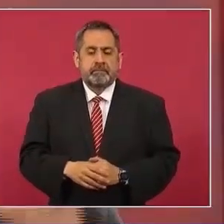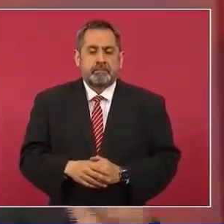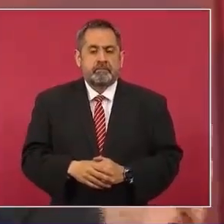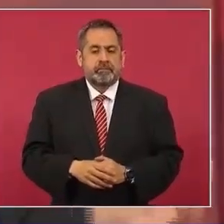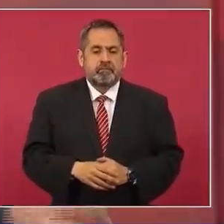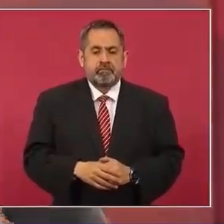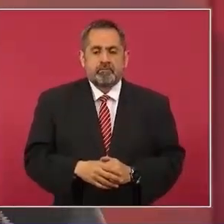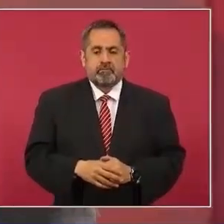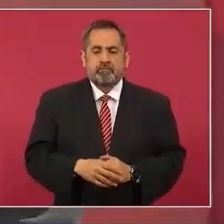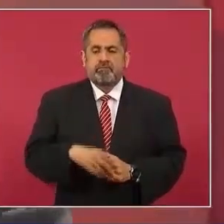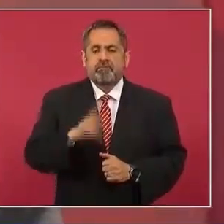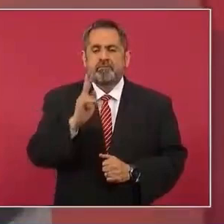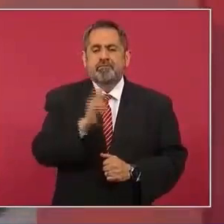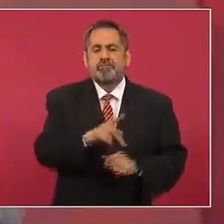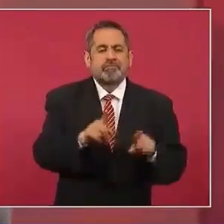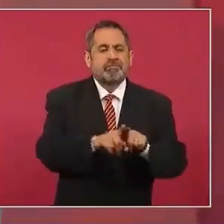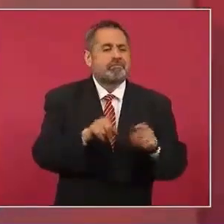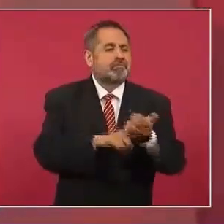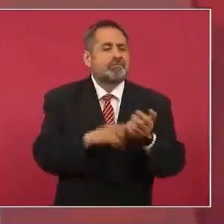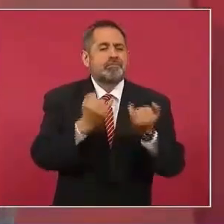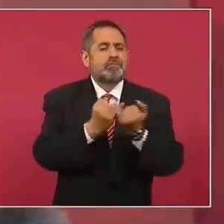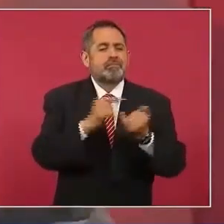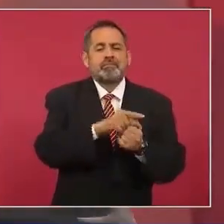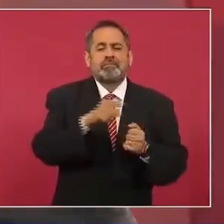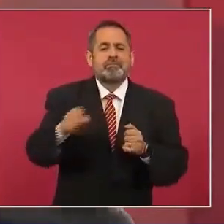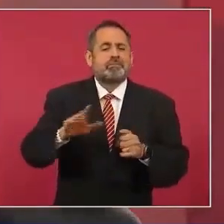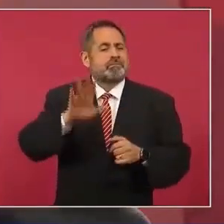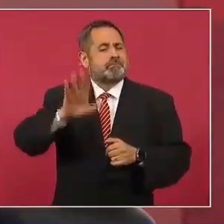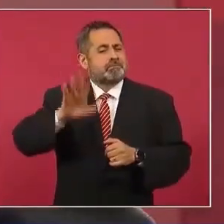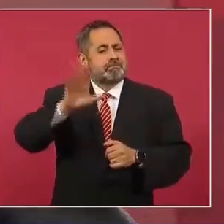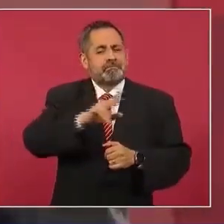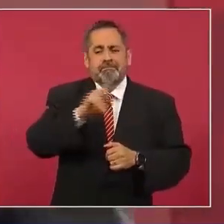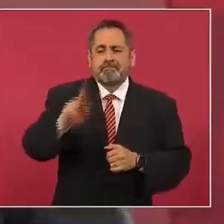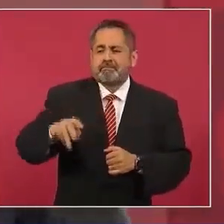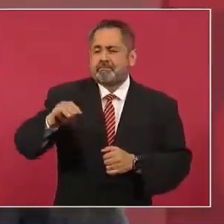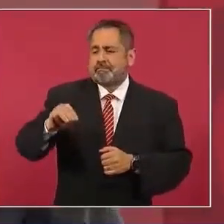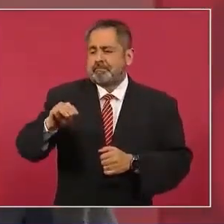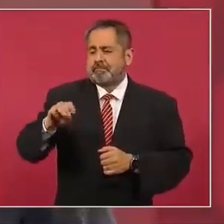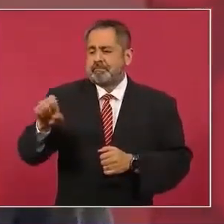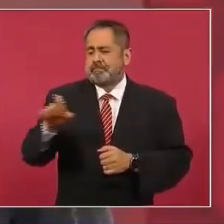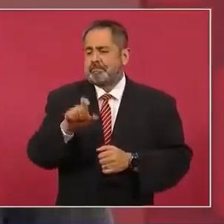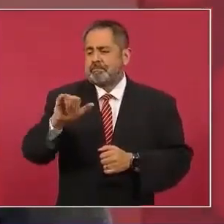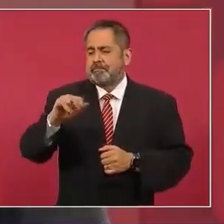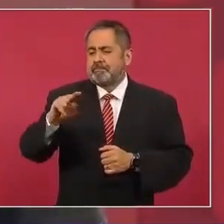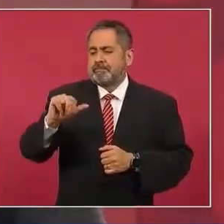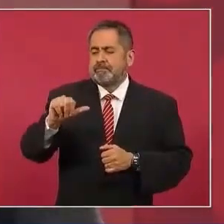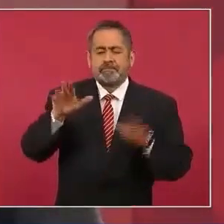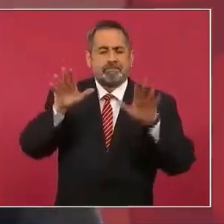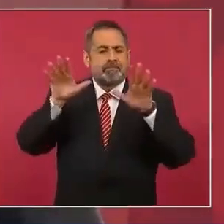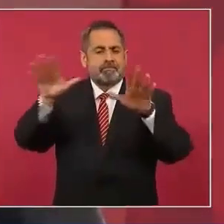un caso parecido al de Mexicana de Aviación, eran como empresas, ¿no?